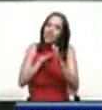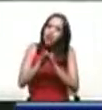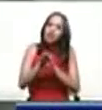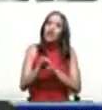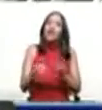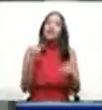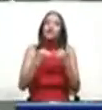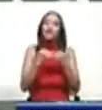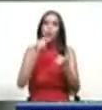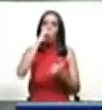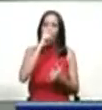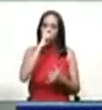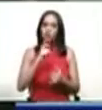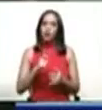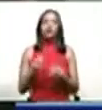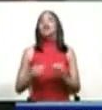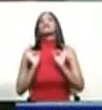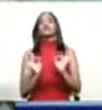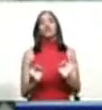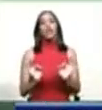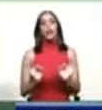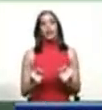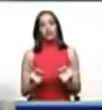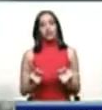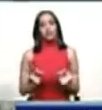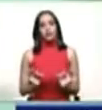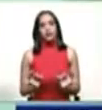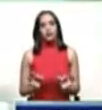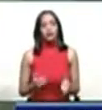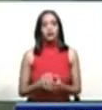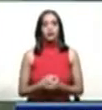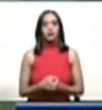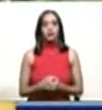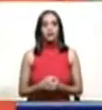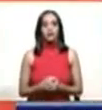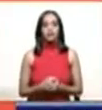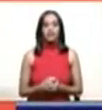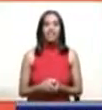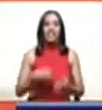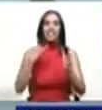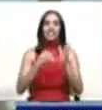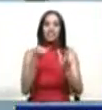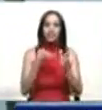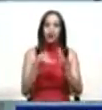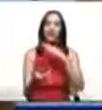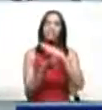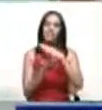estos últimos años, sobre todo a través del INTEVEC, el Instituto de